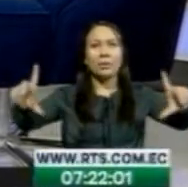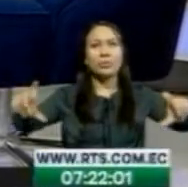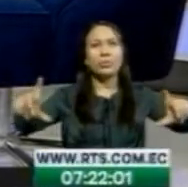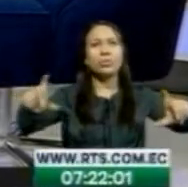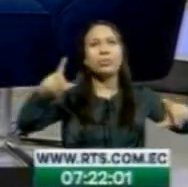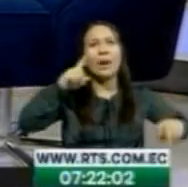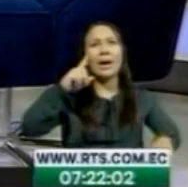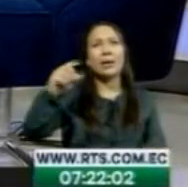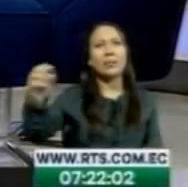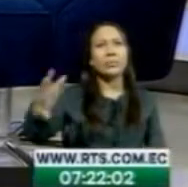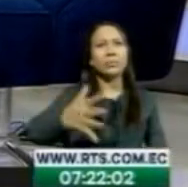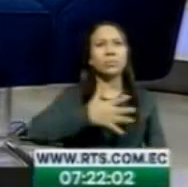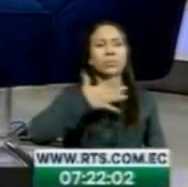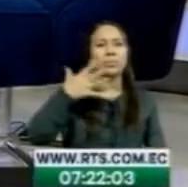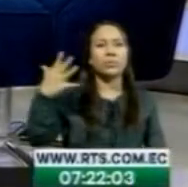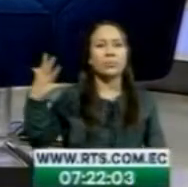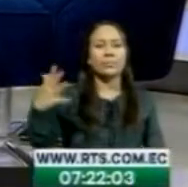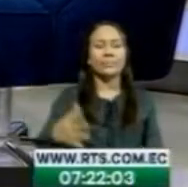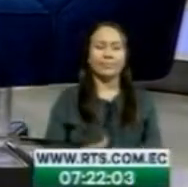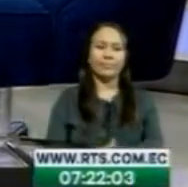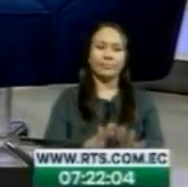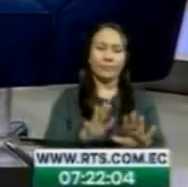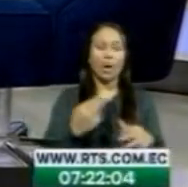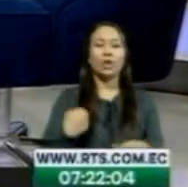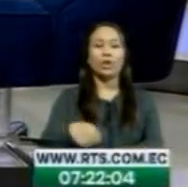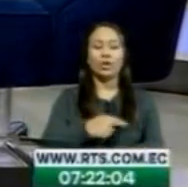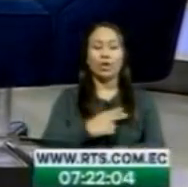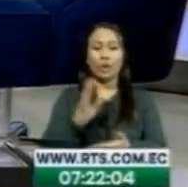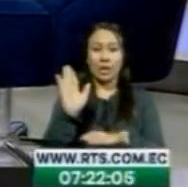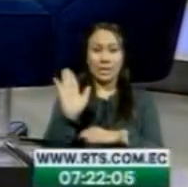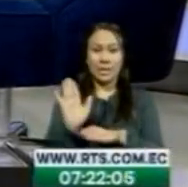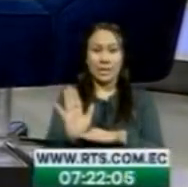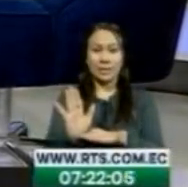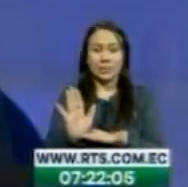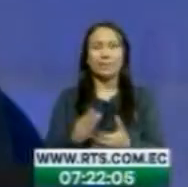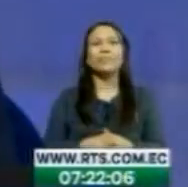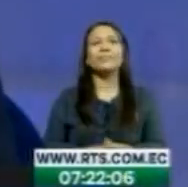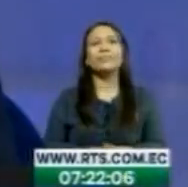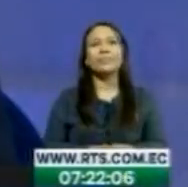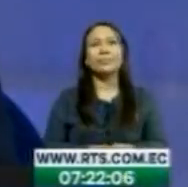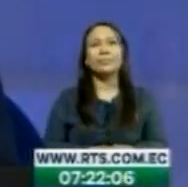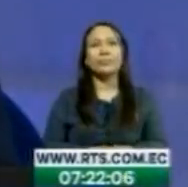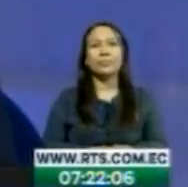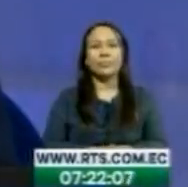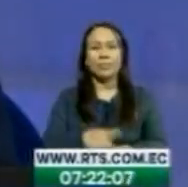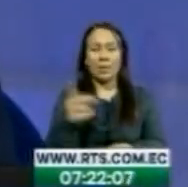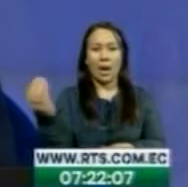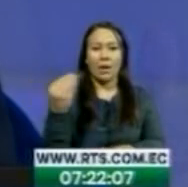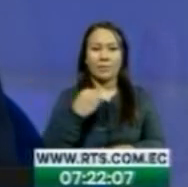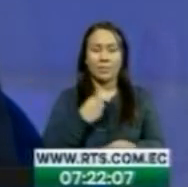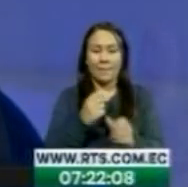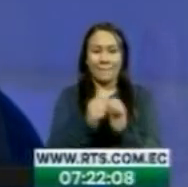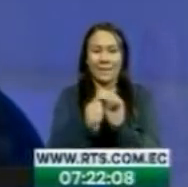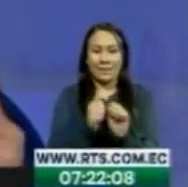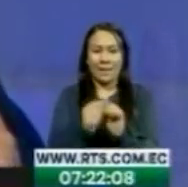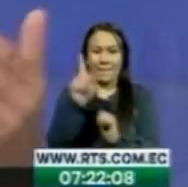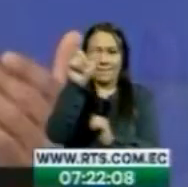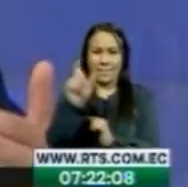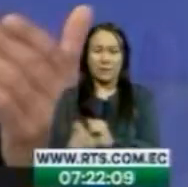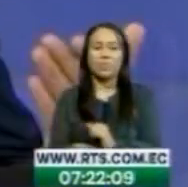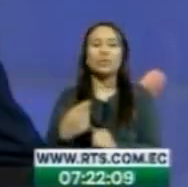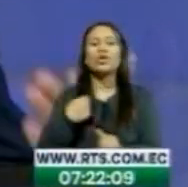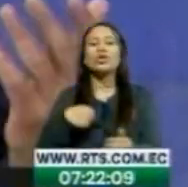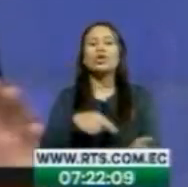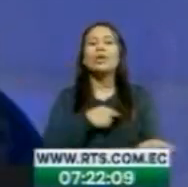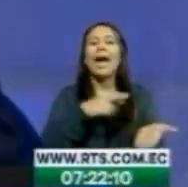ionizantes, dice este caballero. Bueno, nosotros como Seguridad Social, como bien lo menciona la persona que nos ha escrito, estamos haciendo una